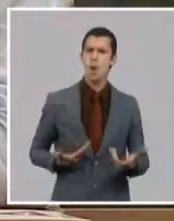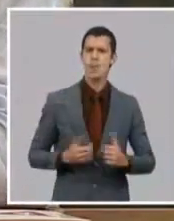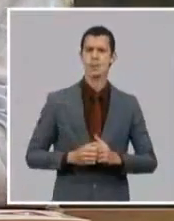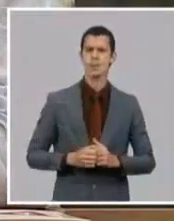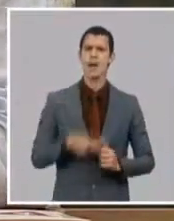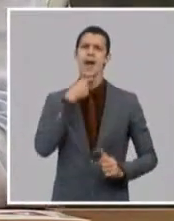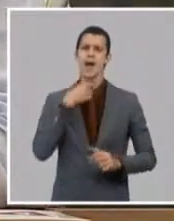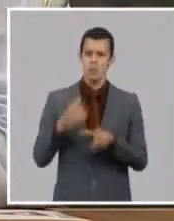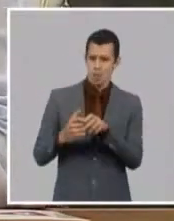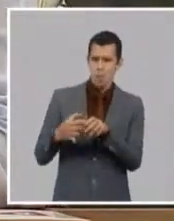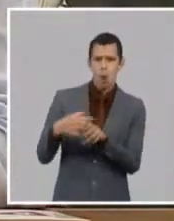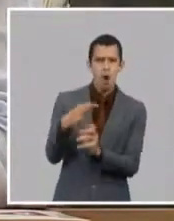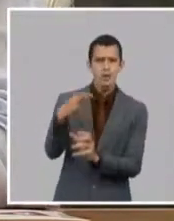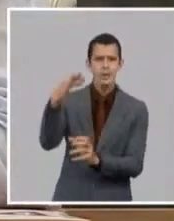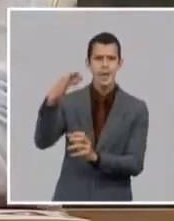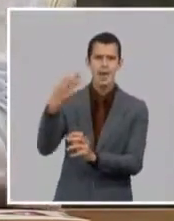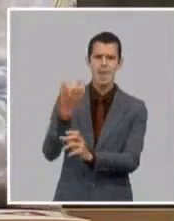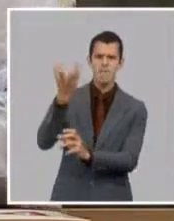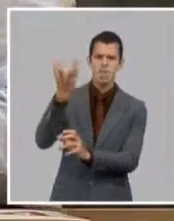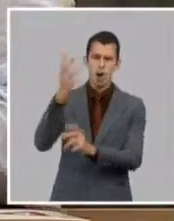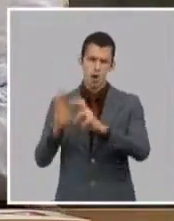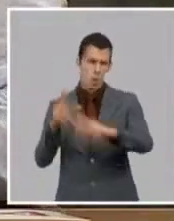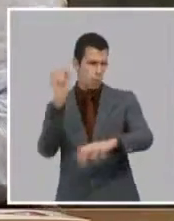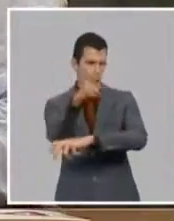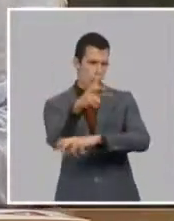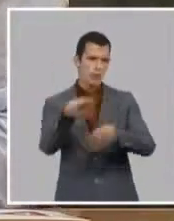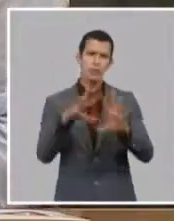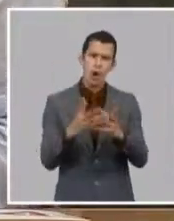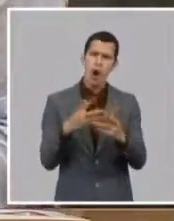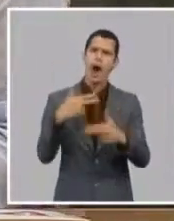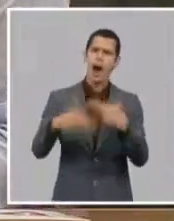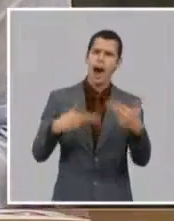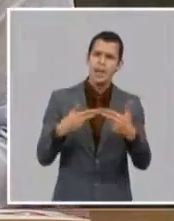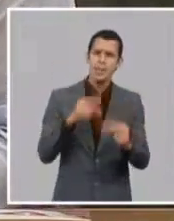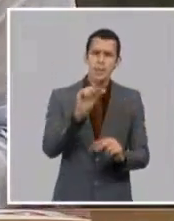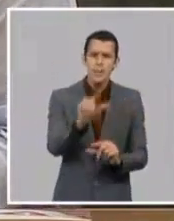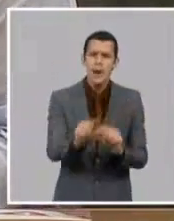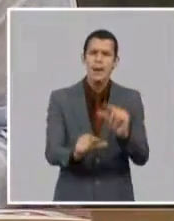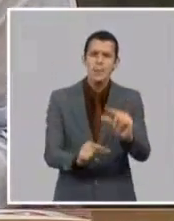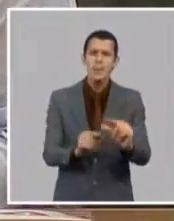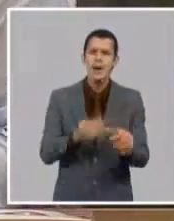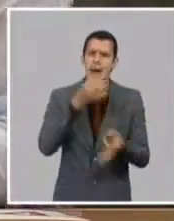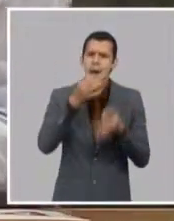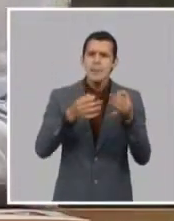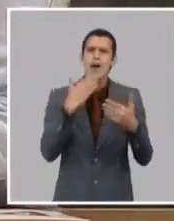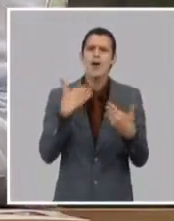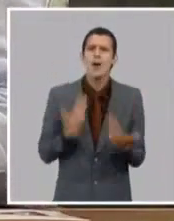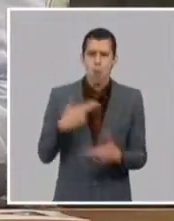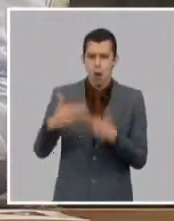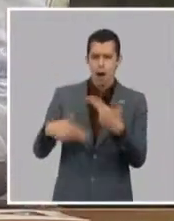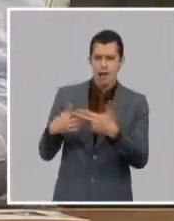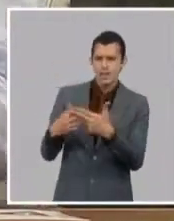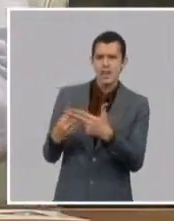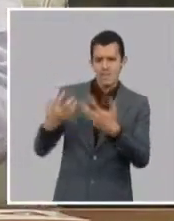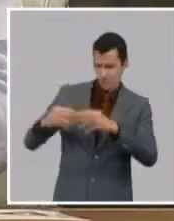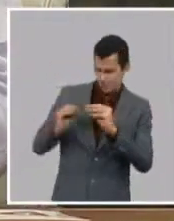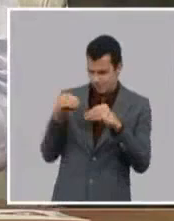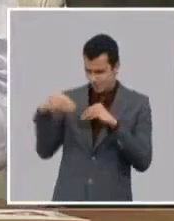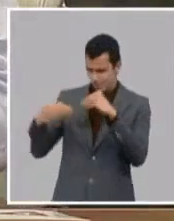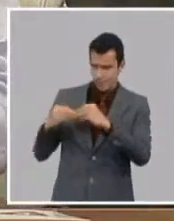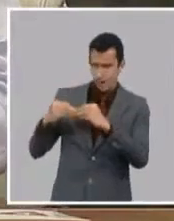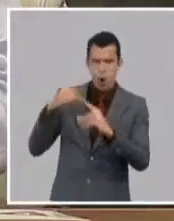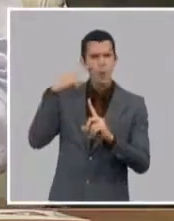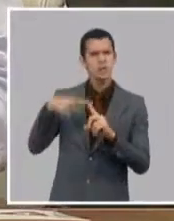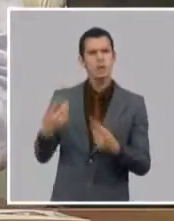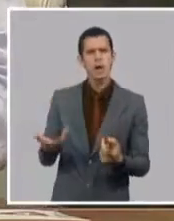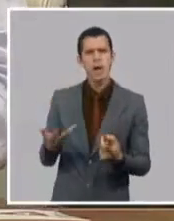Ofensas, amenazas, intimidación. Entonces, yo lo que digo, fíjate, yo soy uno de los que ha defendido el proceso de informatización de la